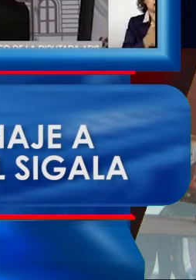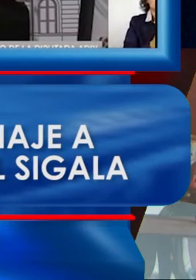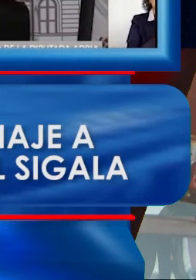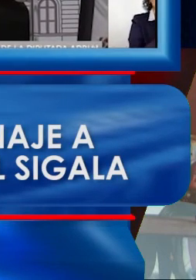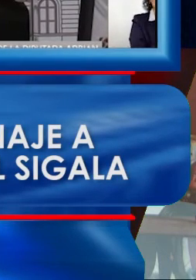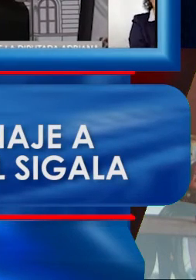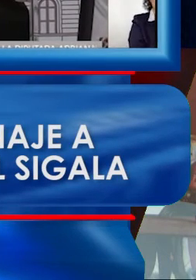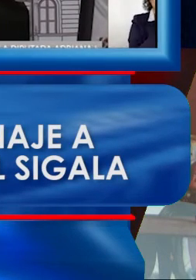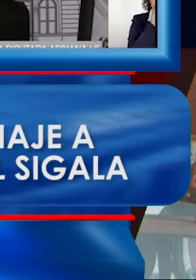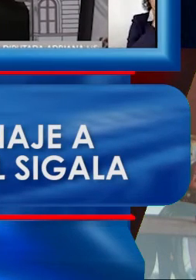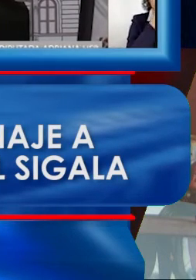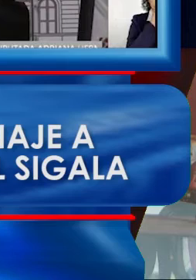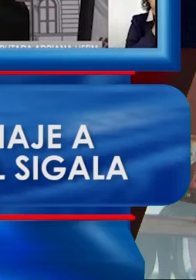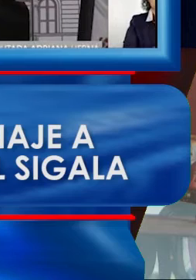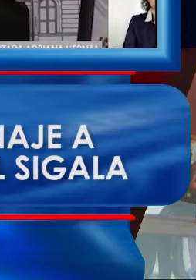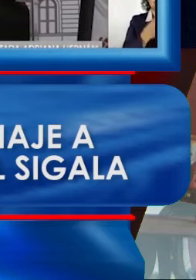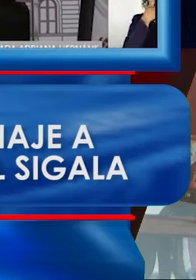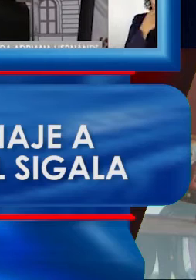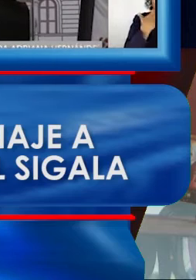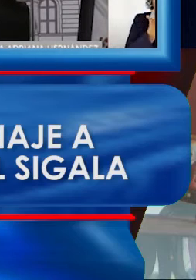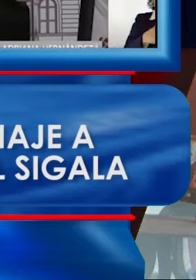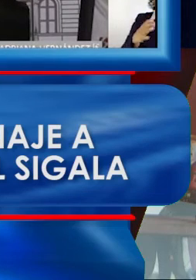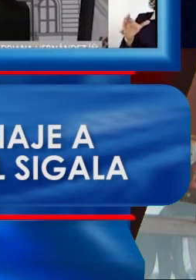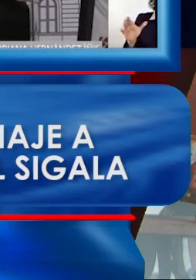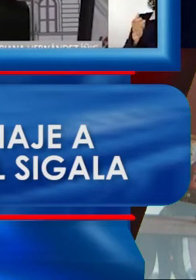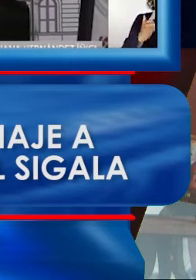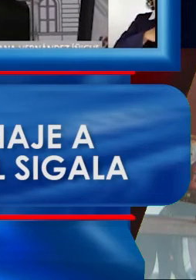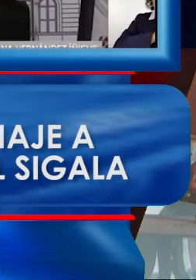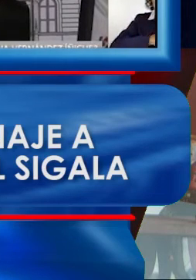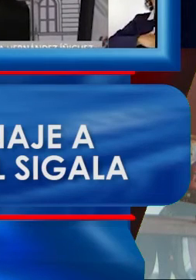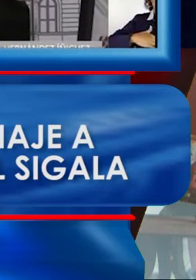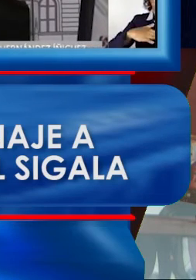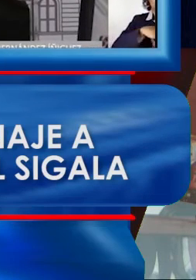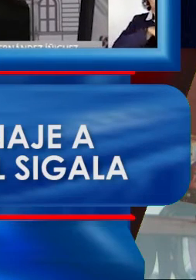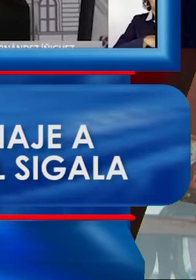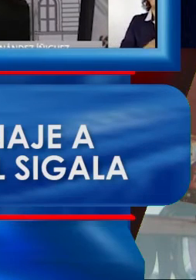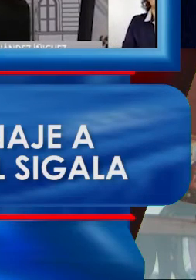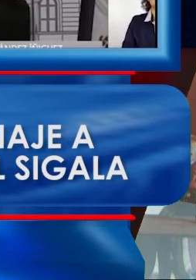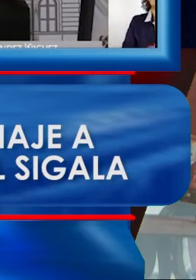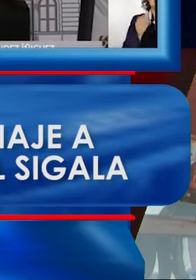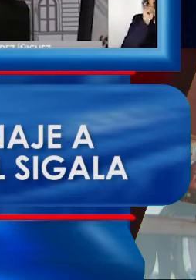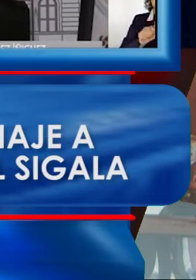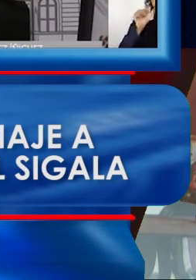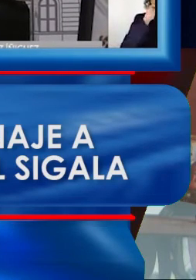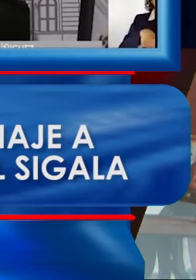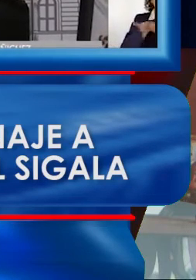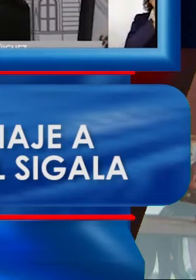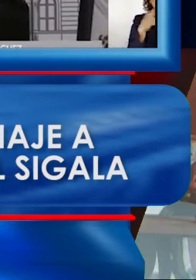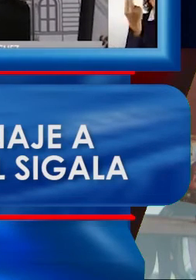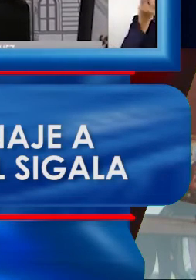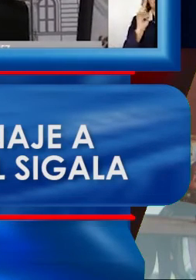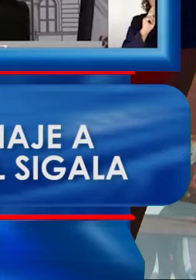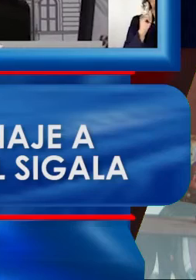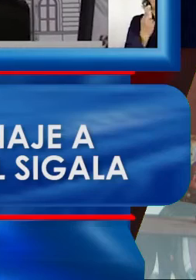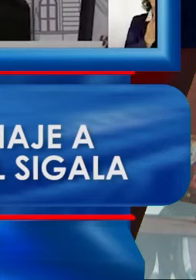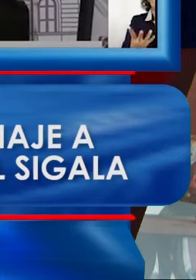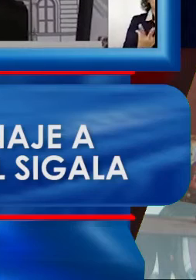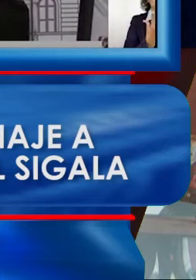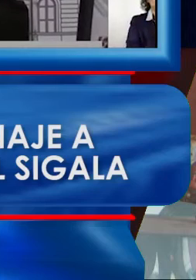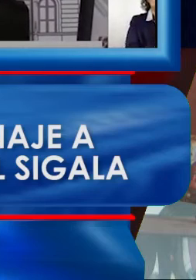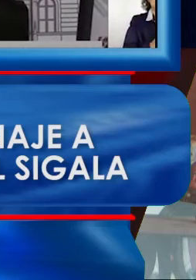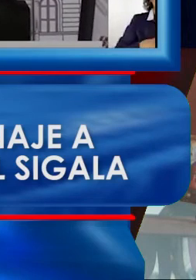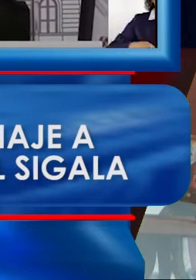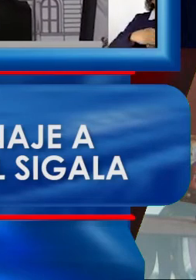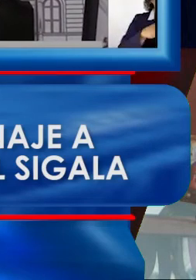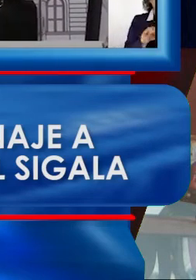Pascual Cigala, el actual presidente de la mesa directiva del Congreso, Octavio Campo, dijo que Cigala fue un hombre de